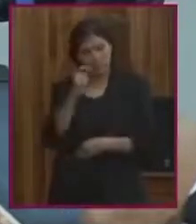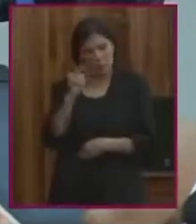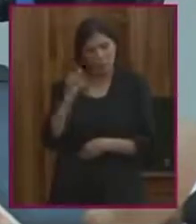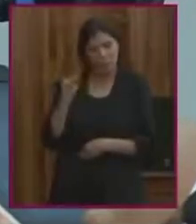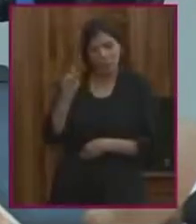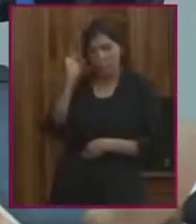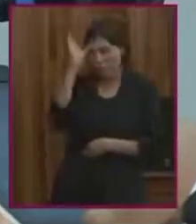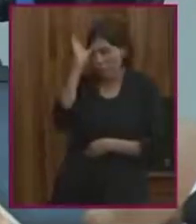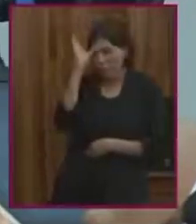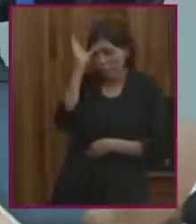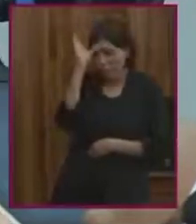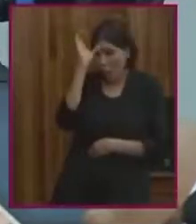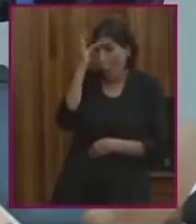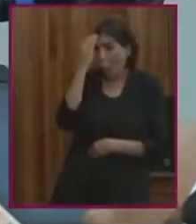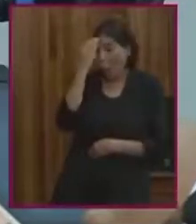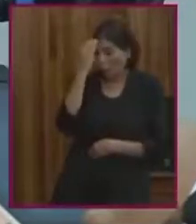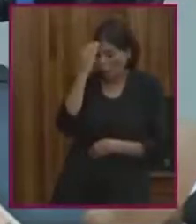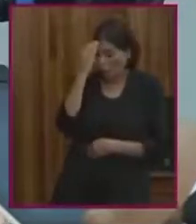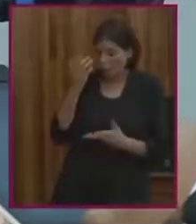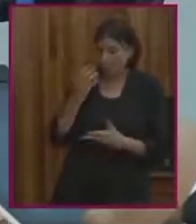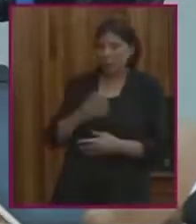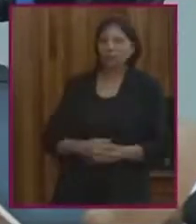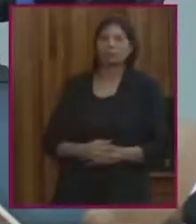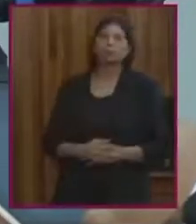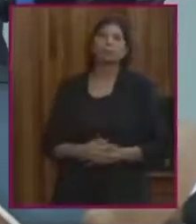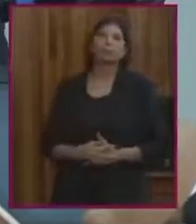Estamos prácticamente siendo